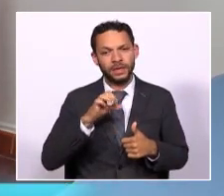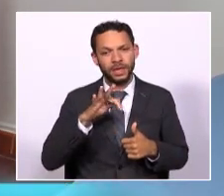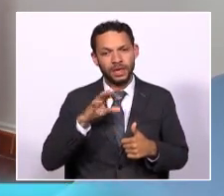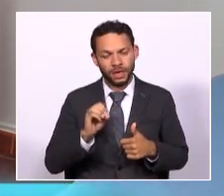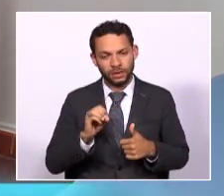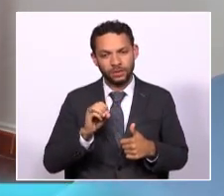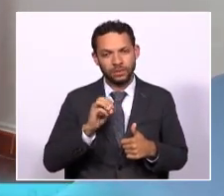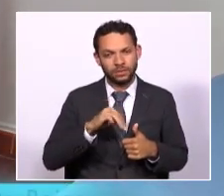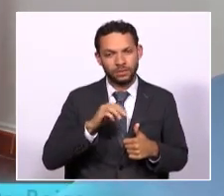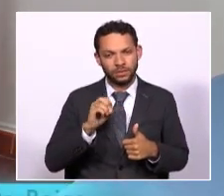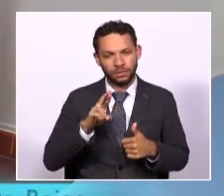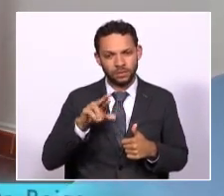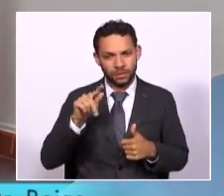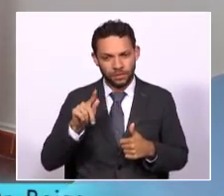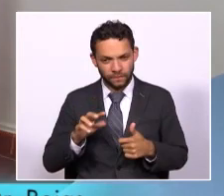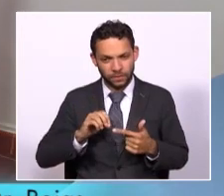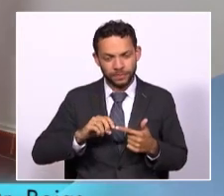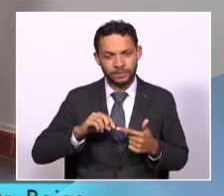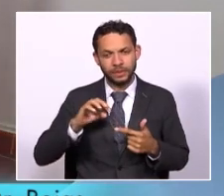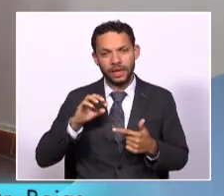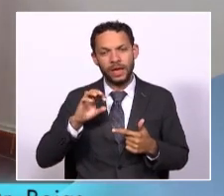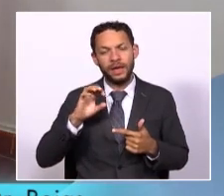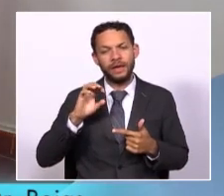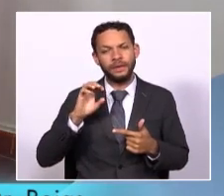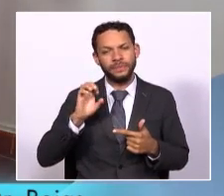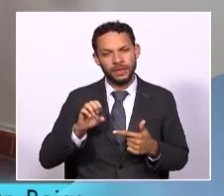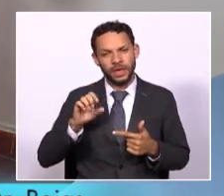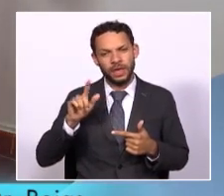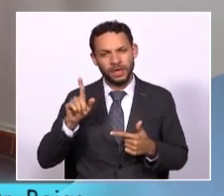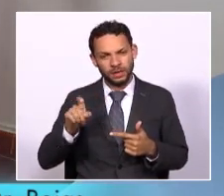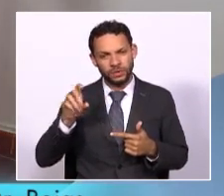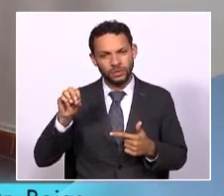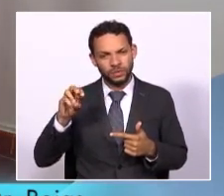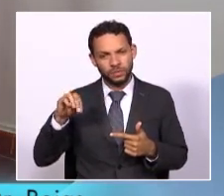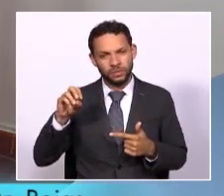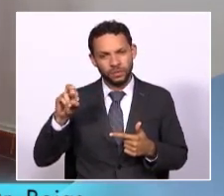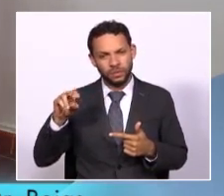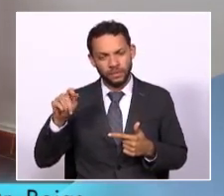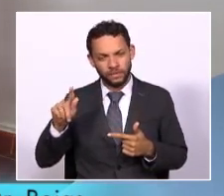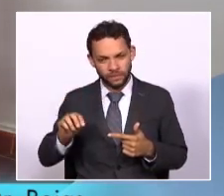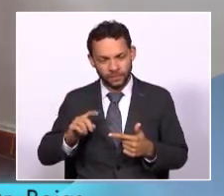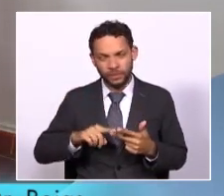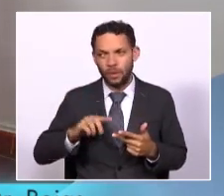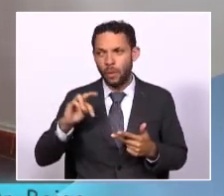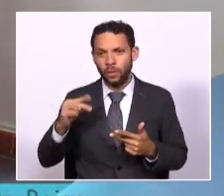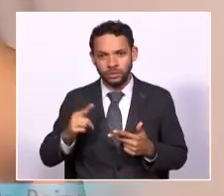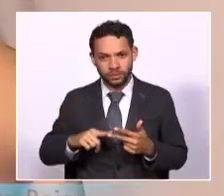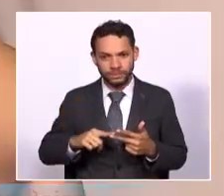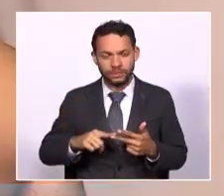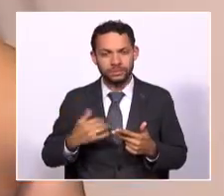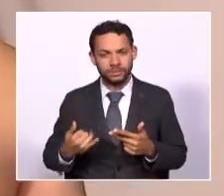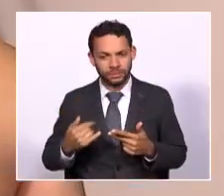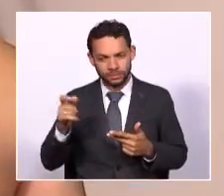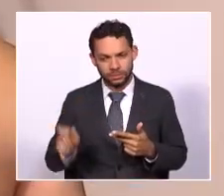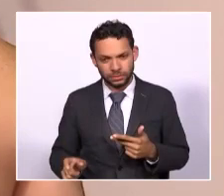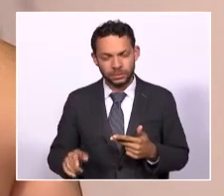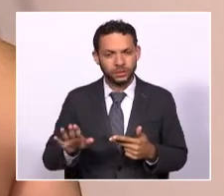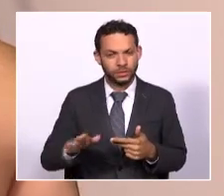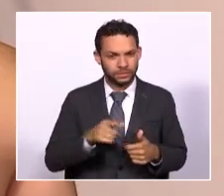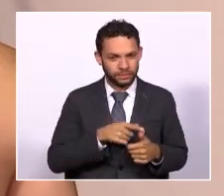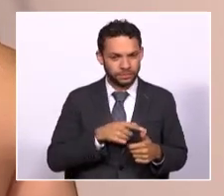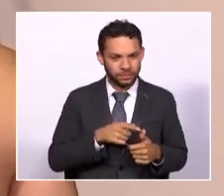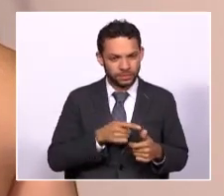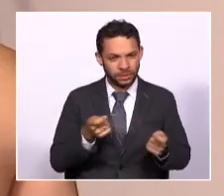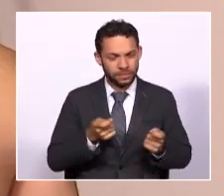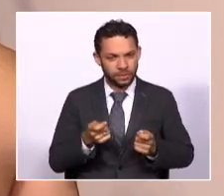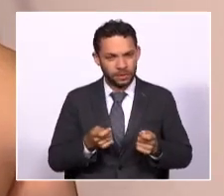paciente mesomorfo. ¿Qué es eso? Tenemos en cuenta entonces un paciente endomorfo es el paciente que tiene un índice de grasa